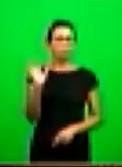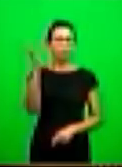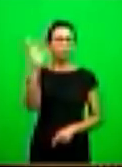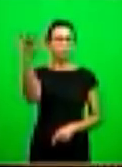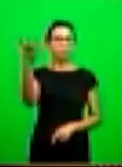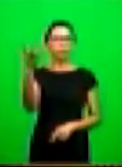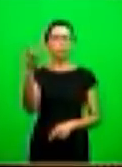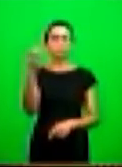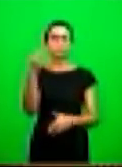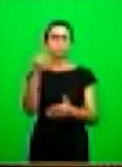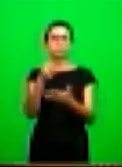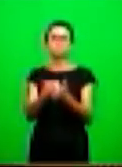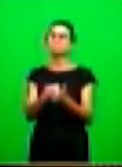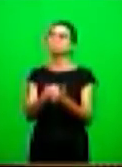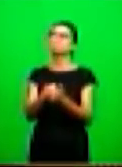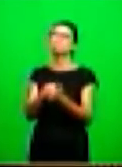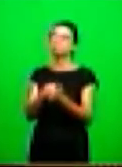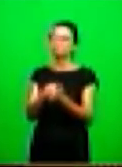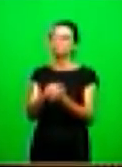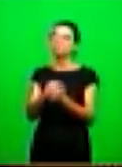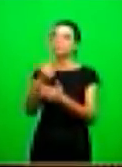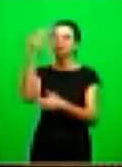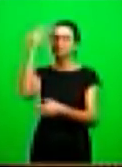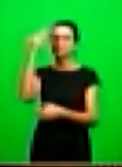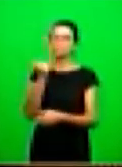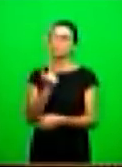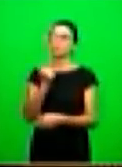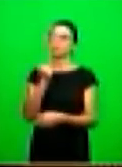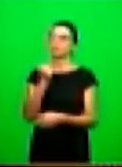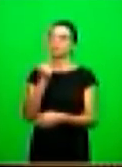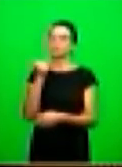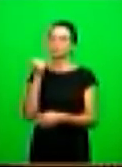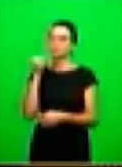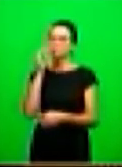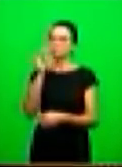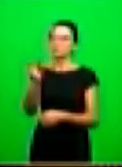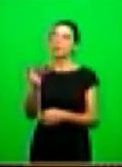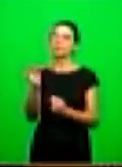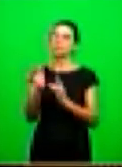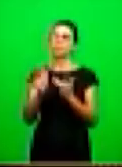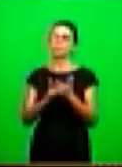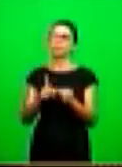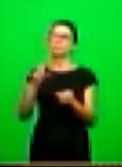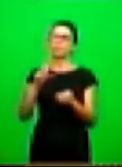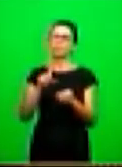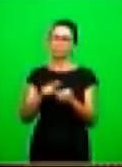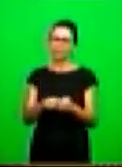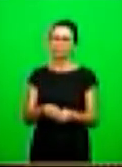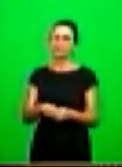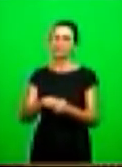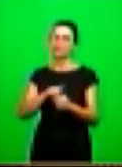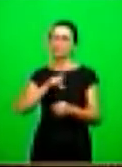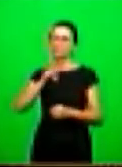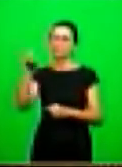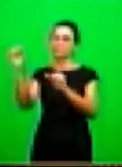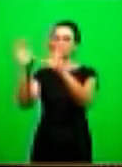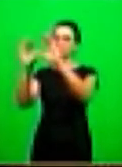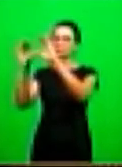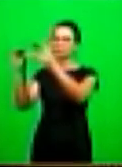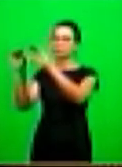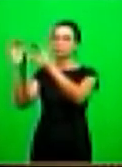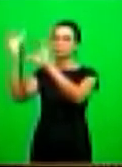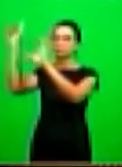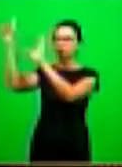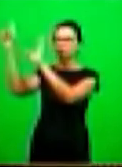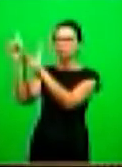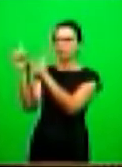cumpliéndose, nosotros vemos a lo alto, porque sabemos que de allá vendrá nuestra redención, porque pronto Jesús vendrá con sus ángeles,